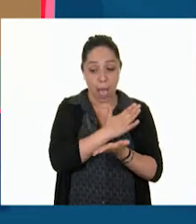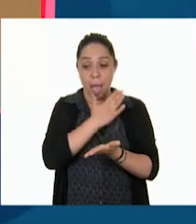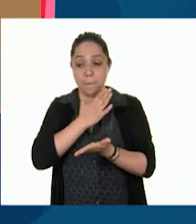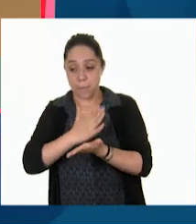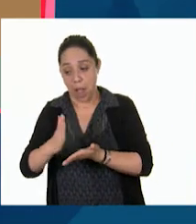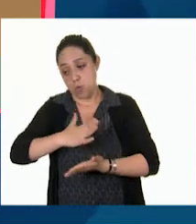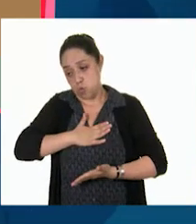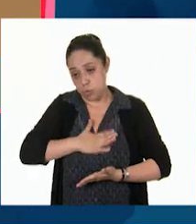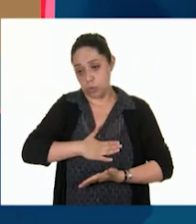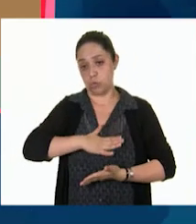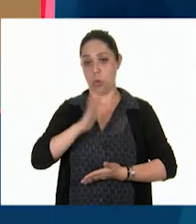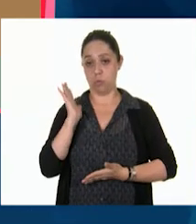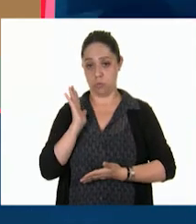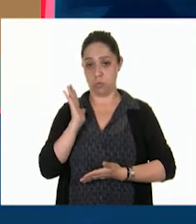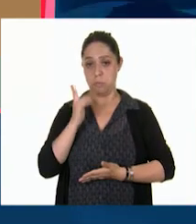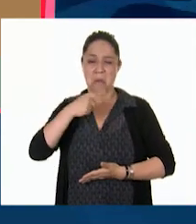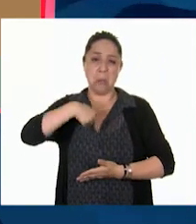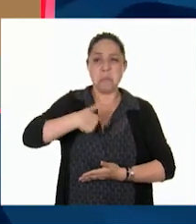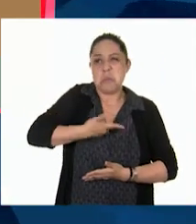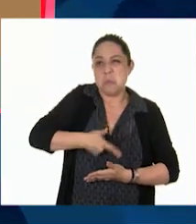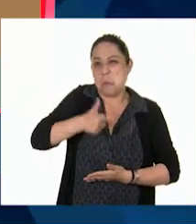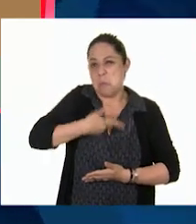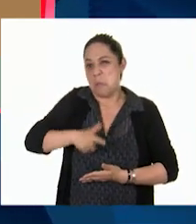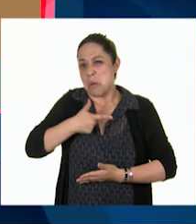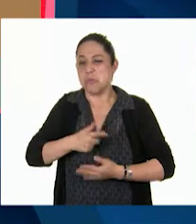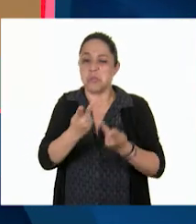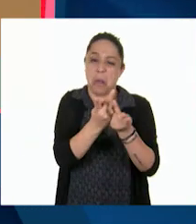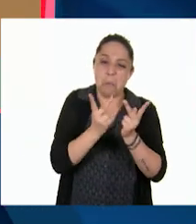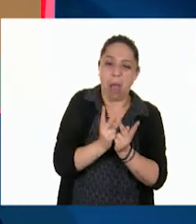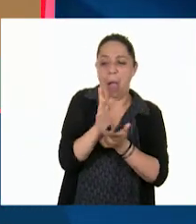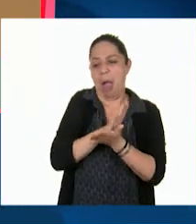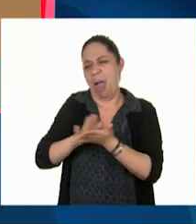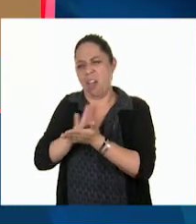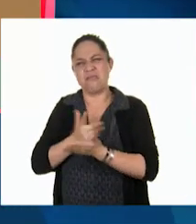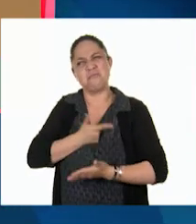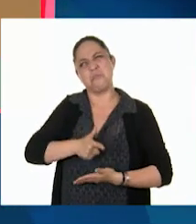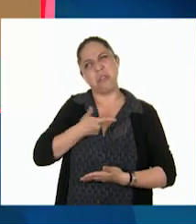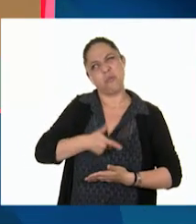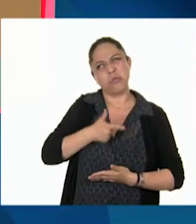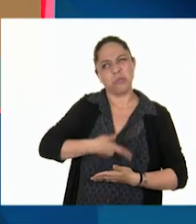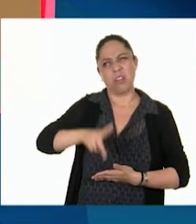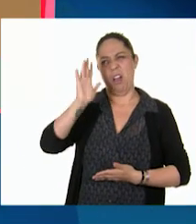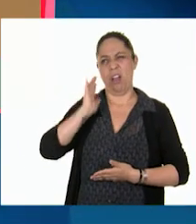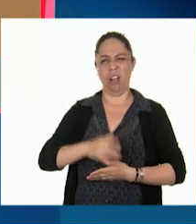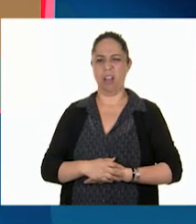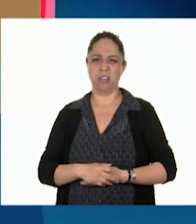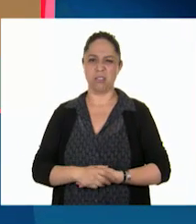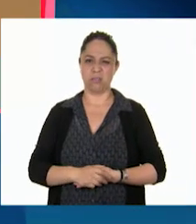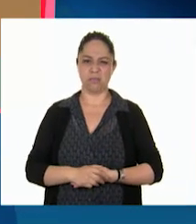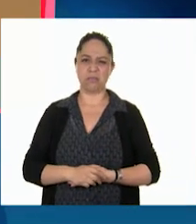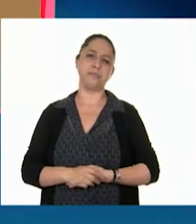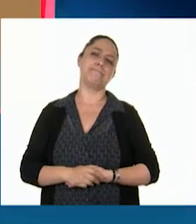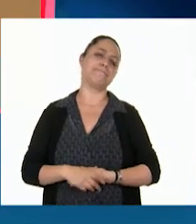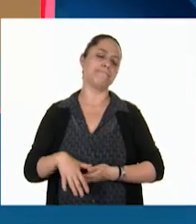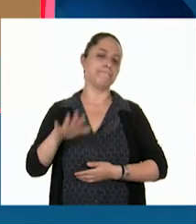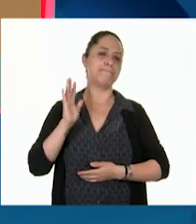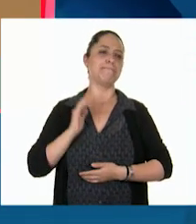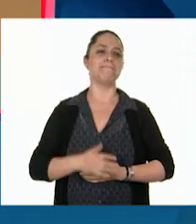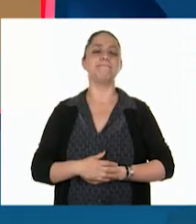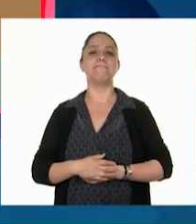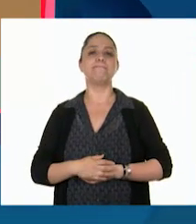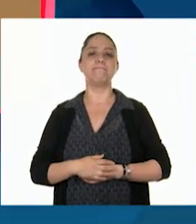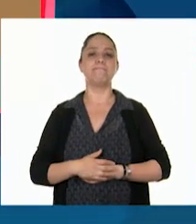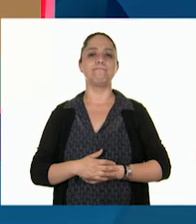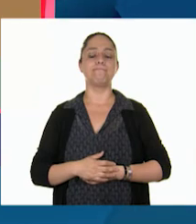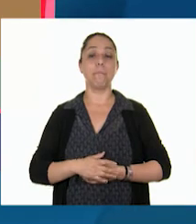justo! Pues sí, pero a mí no me gusta lavar los trastes. ¡Ay, ay, ay! Pues esa ya es maña tuya, ¿cómo ves? ¿Eh? No